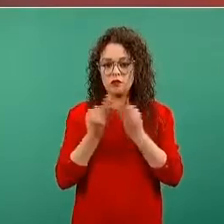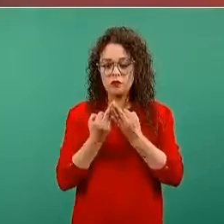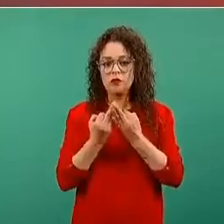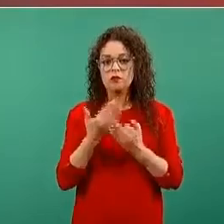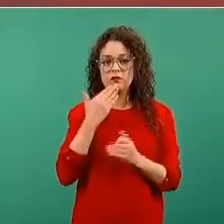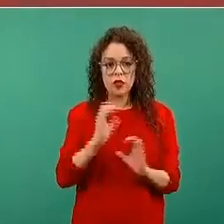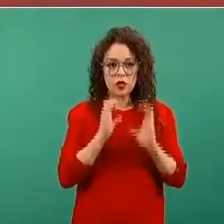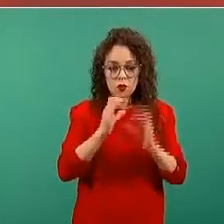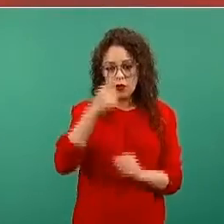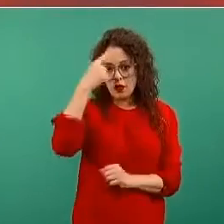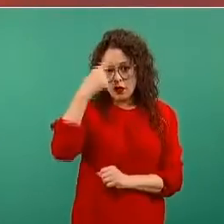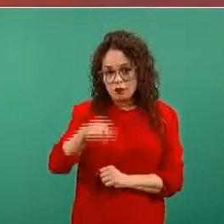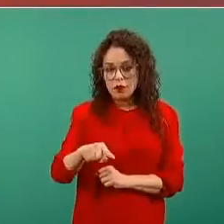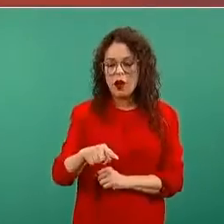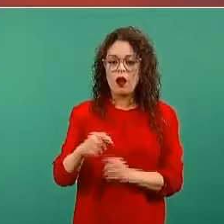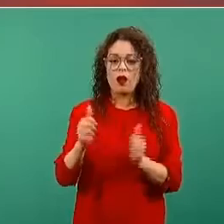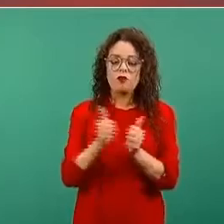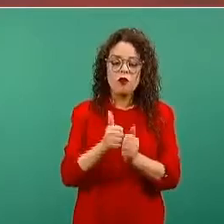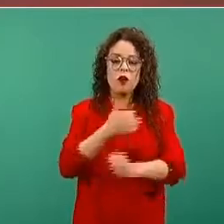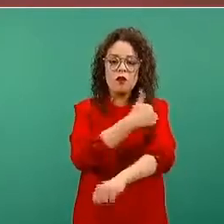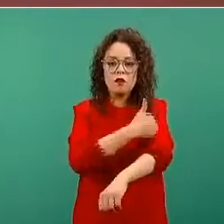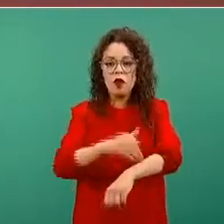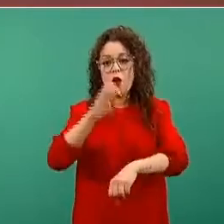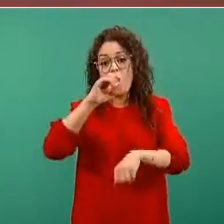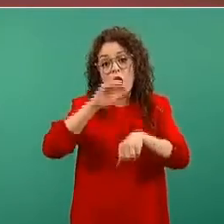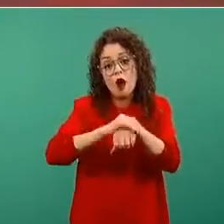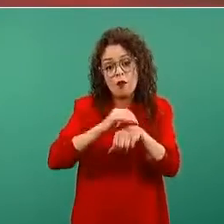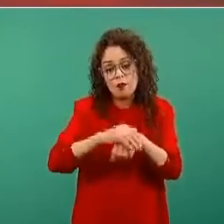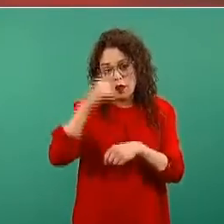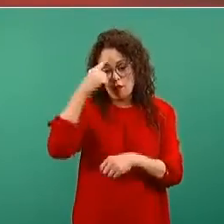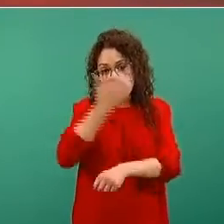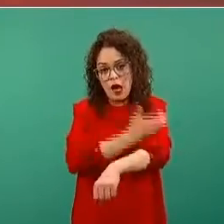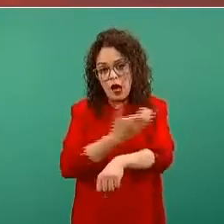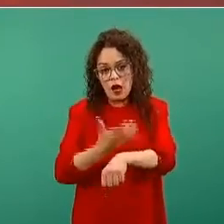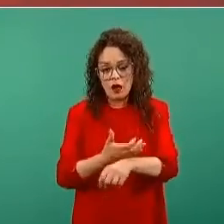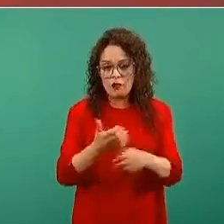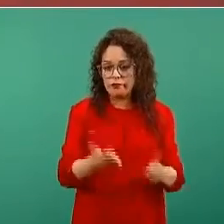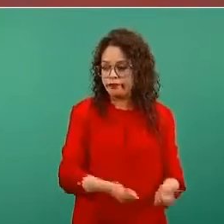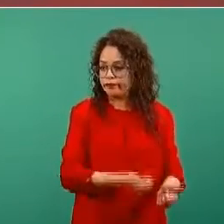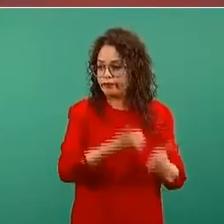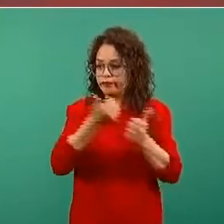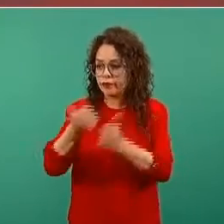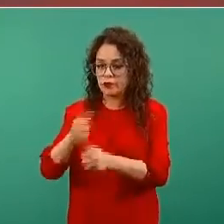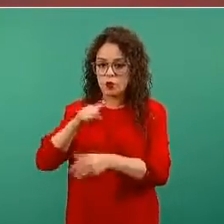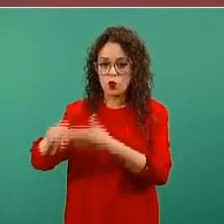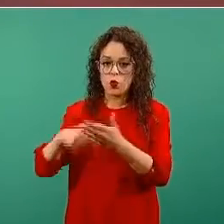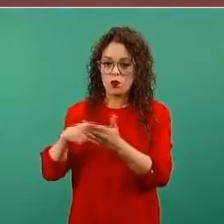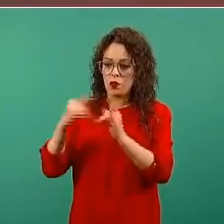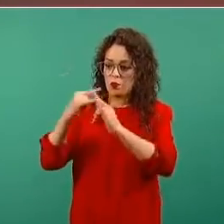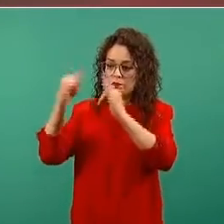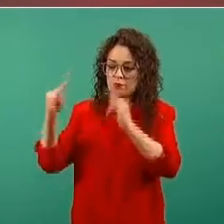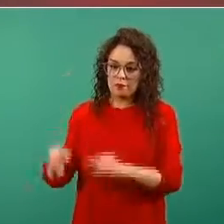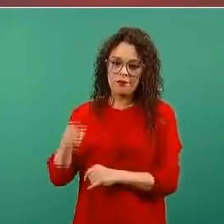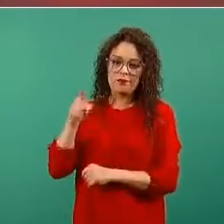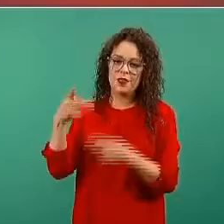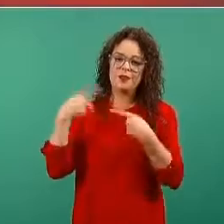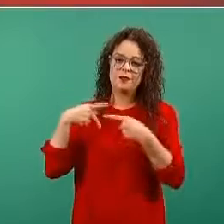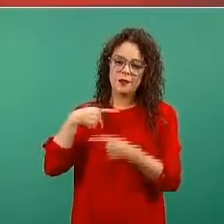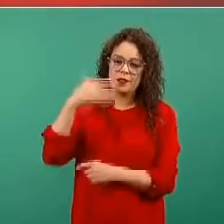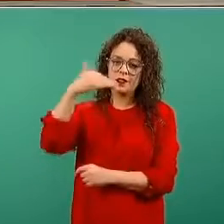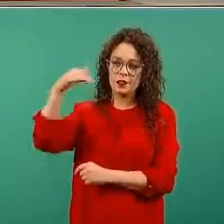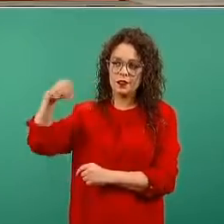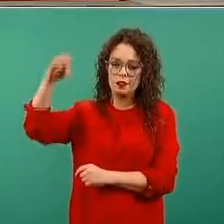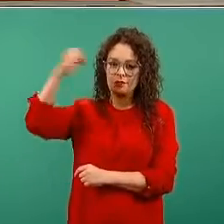sus familiares o amigos, a veces amigos, amigas, que son quienes acompañan a las personas adultas mayores en las